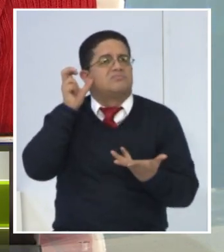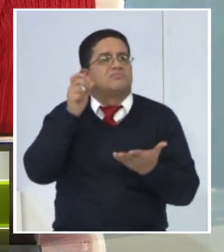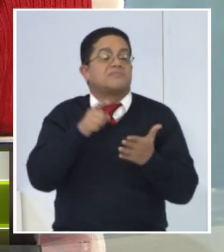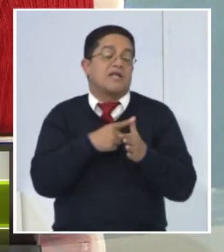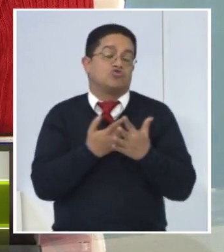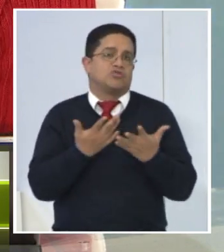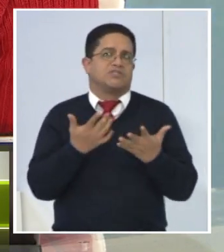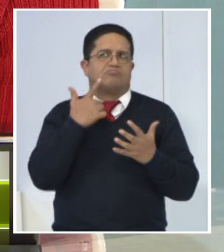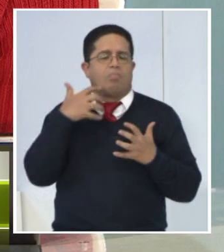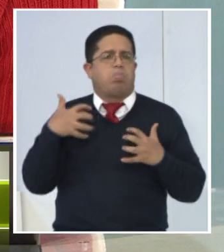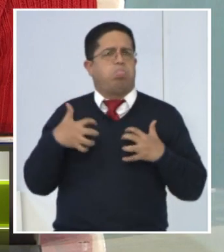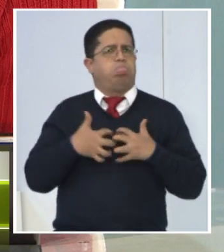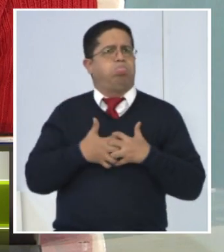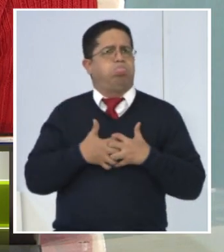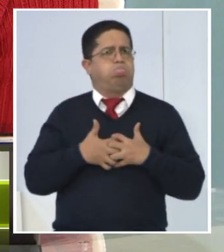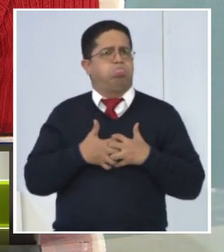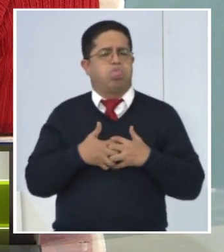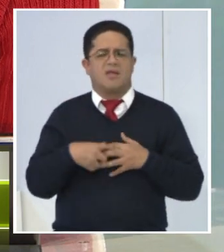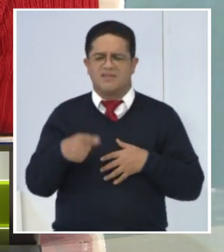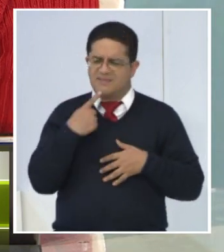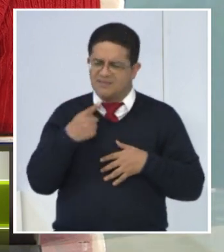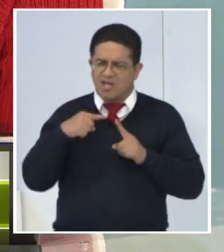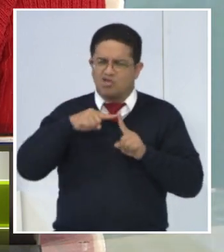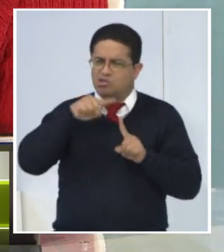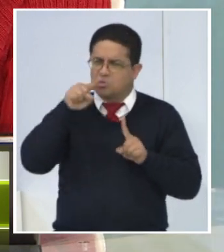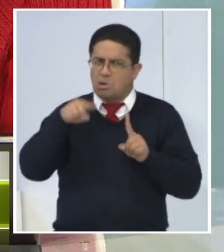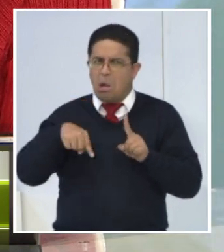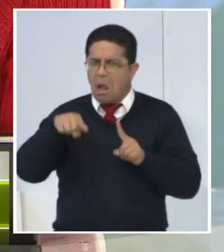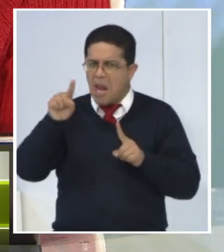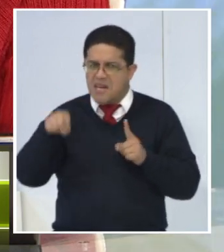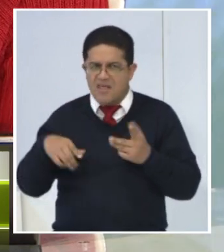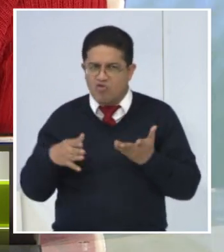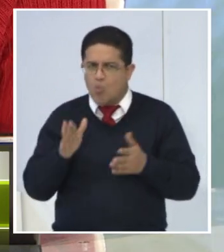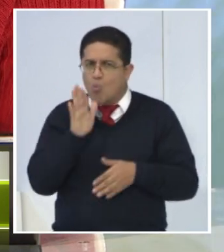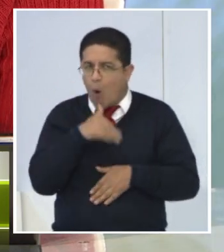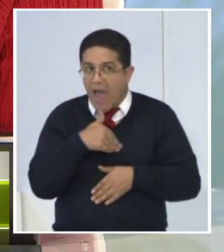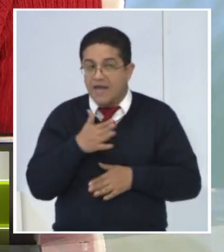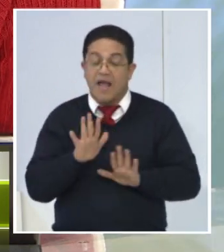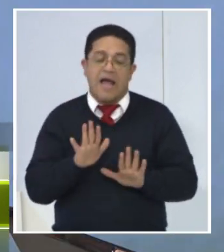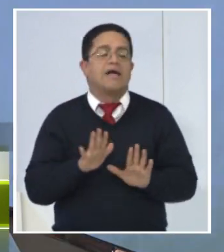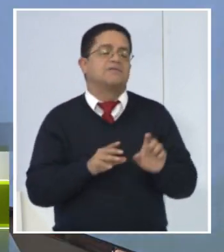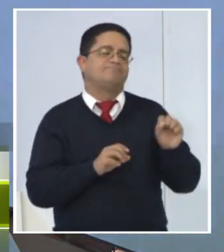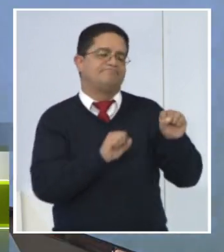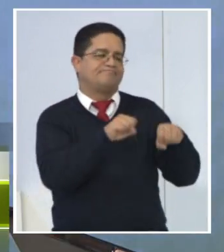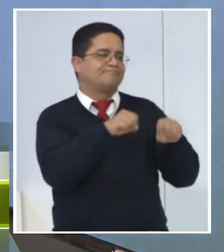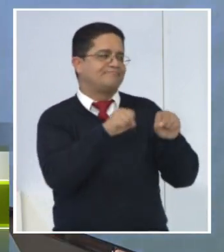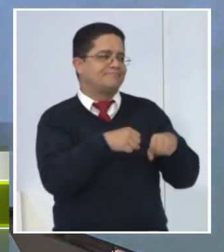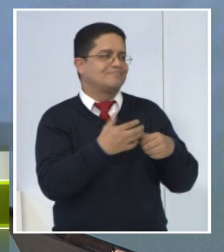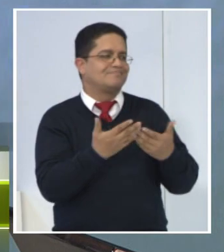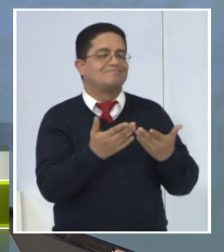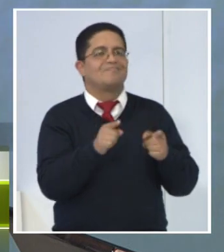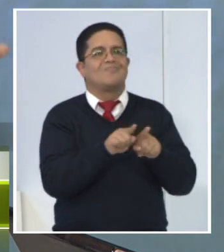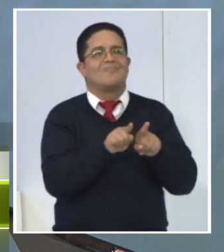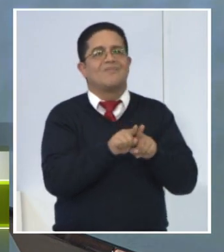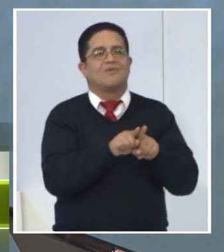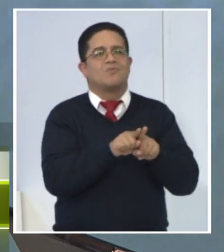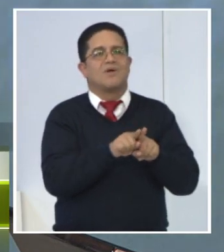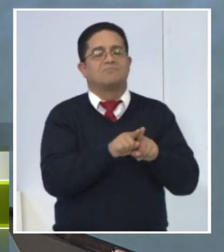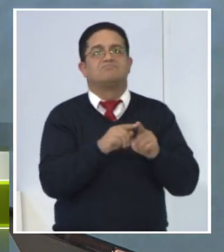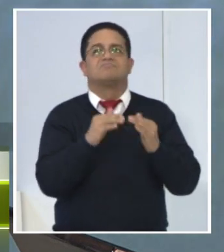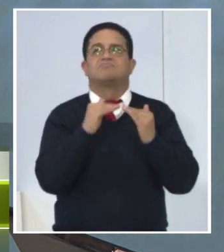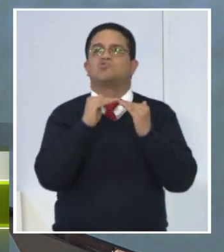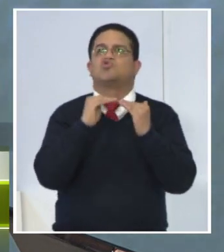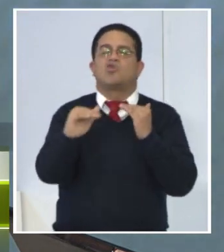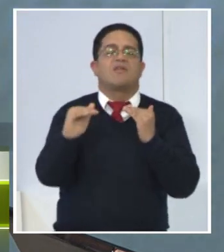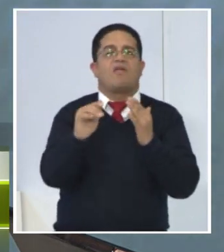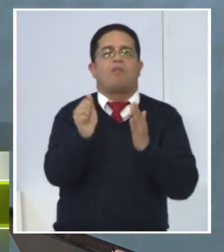tiende como que a confundirse cuando uno le dan este tipo de términos, ¿no? Sí, si estás en un bosque y cae un árbol, nadie lo escucha, el sonido en sí no existe,